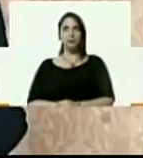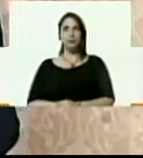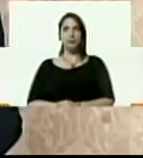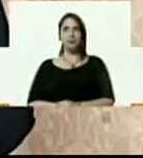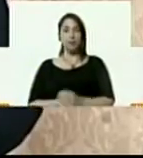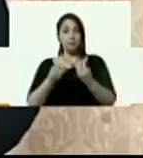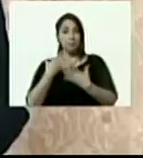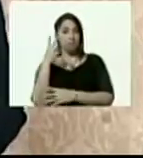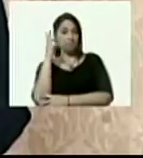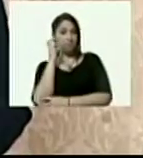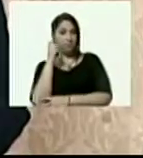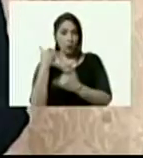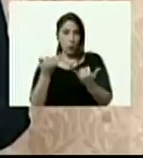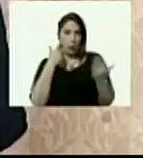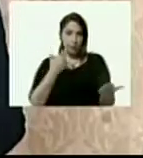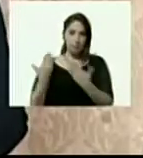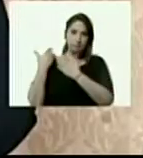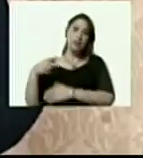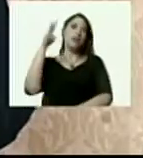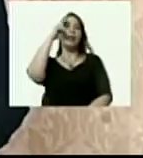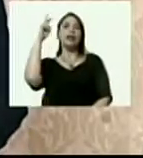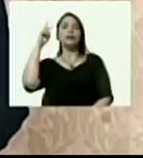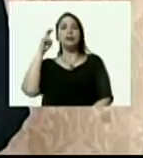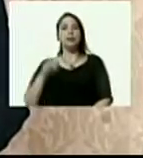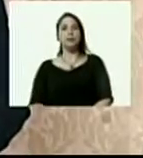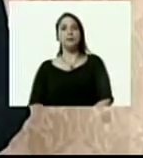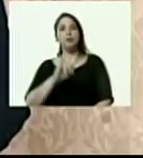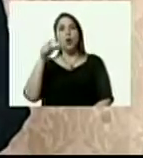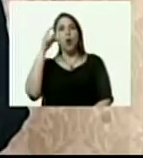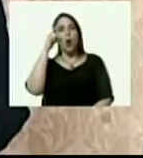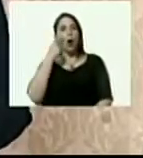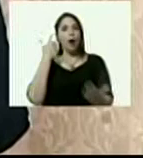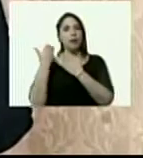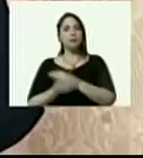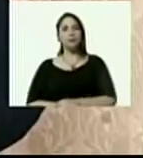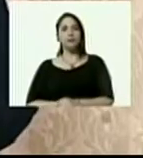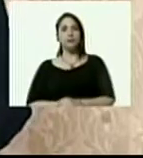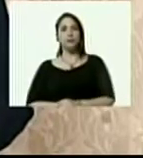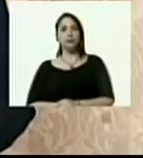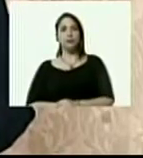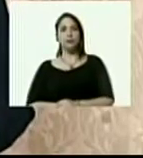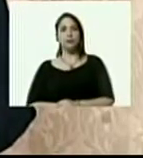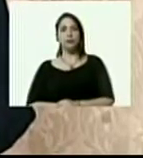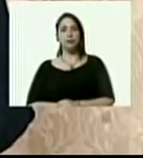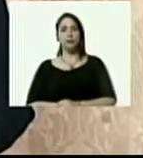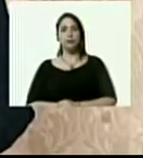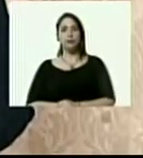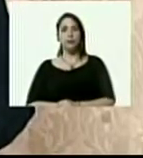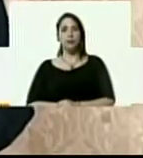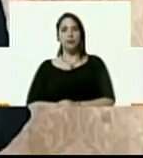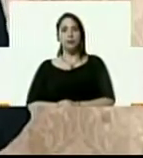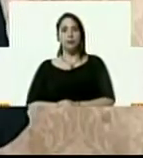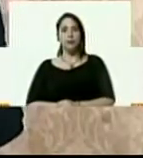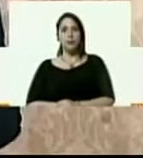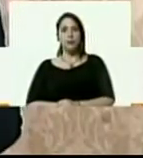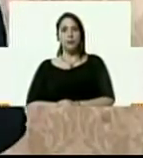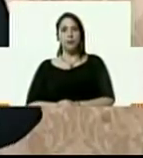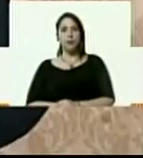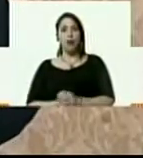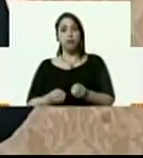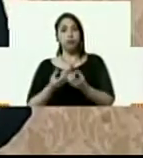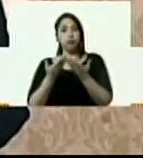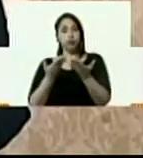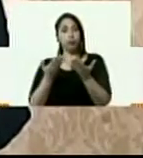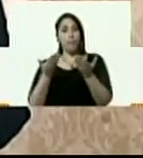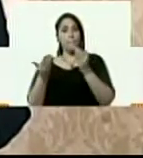y escuchábamos entonces las declaraciones que para este momento ofrecer canciller de la república jorge arreaza ofreciendo ese